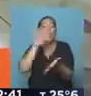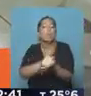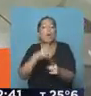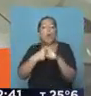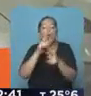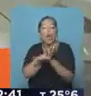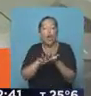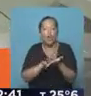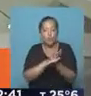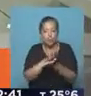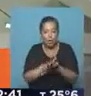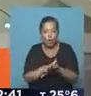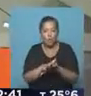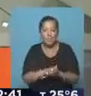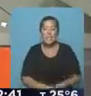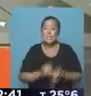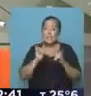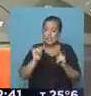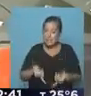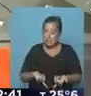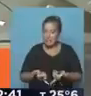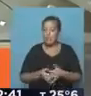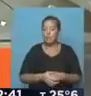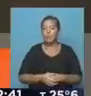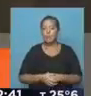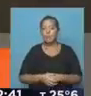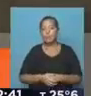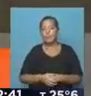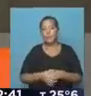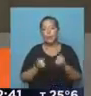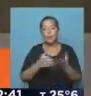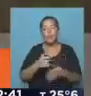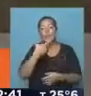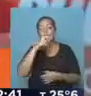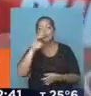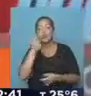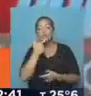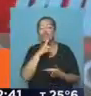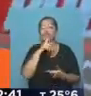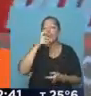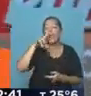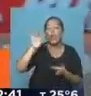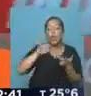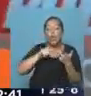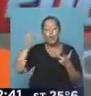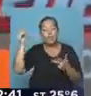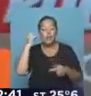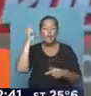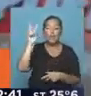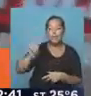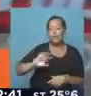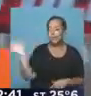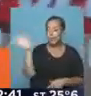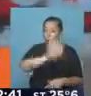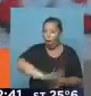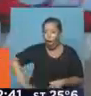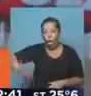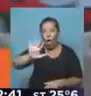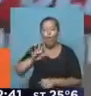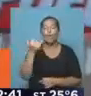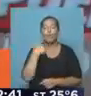diferentes absolutamente trans ideológico transversal podríamos decir porque está desde Santos hasta Toledo desde Brasil hasta Venezuela está por todos lados yo lo